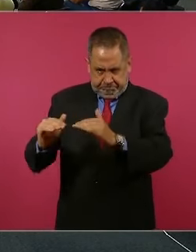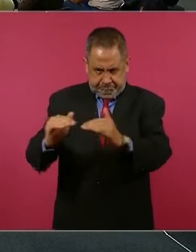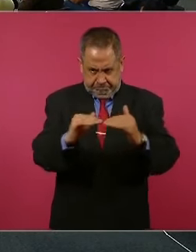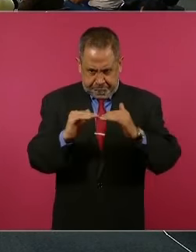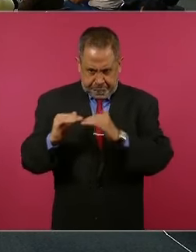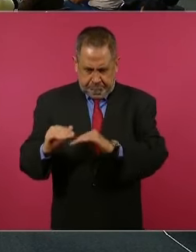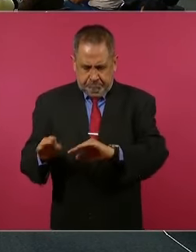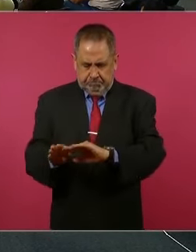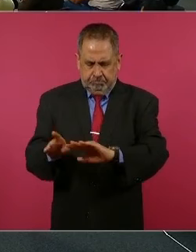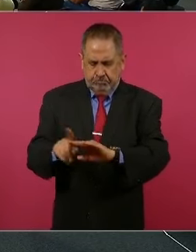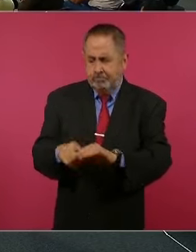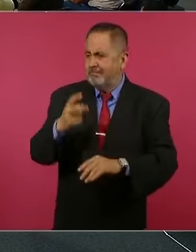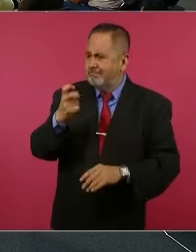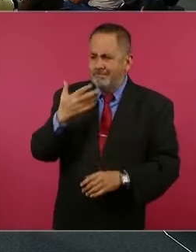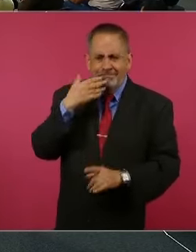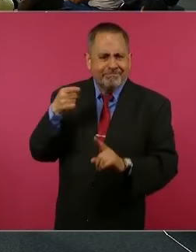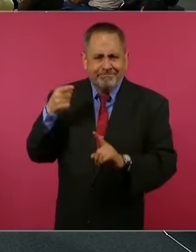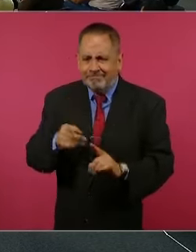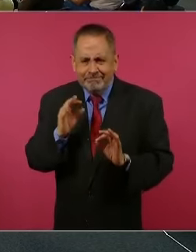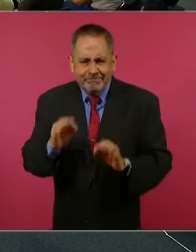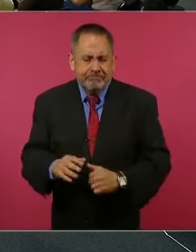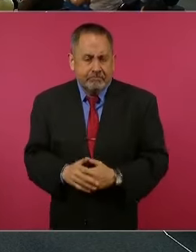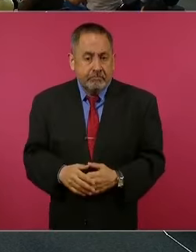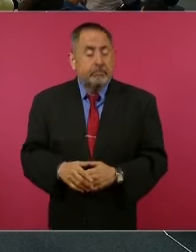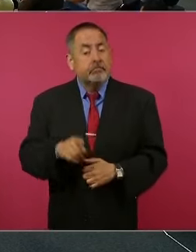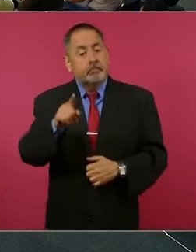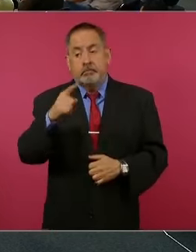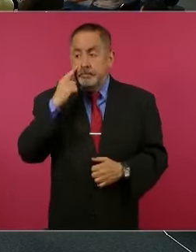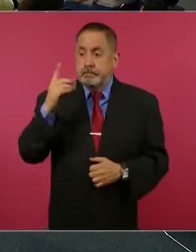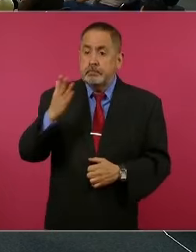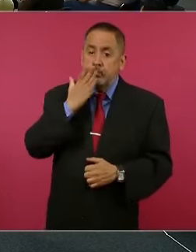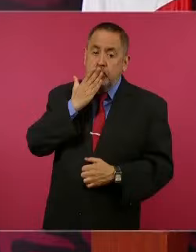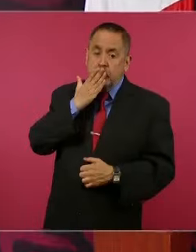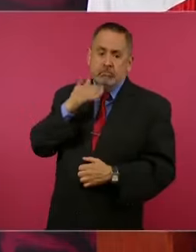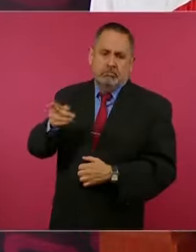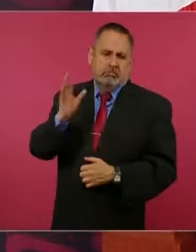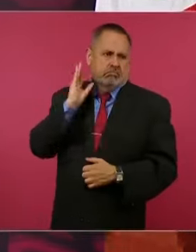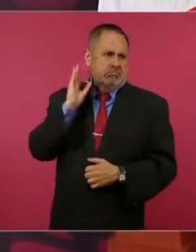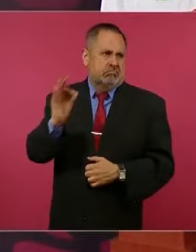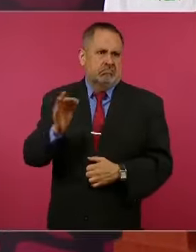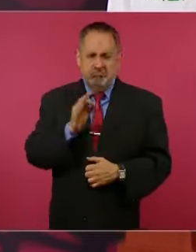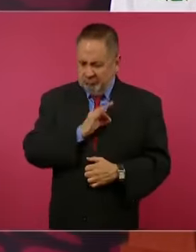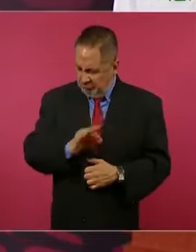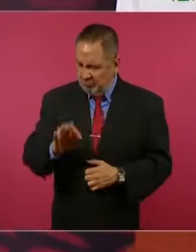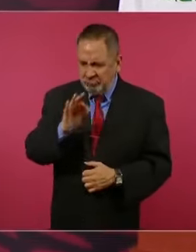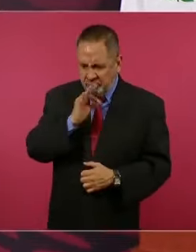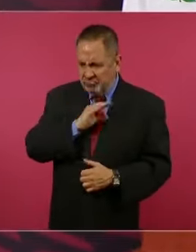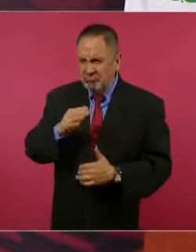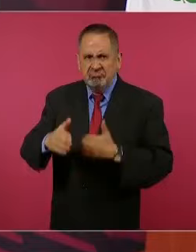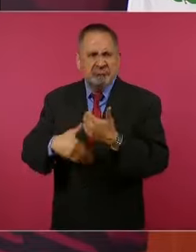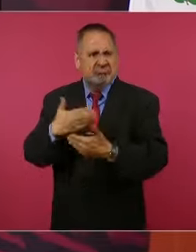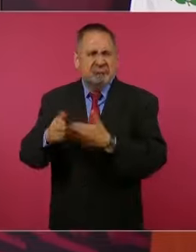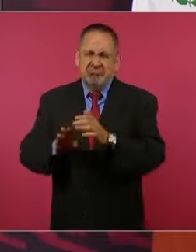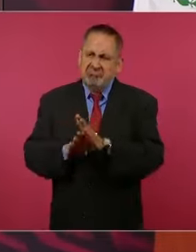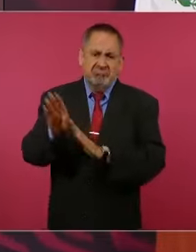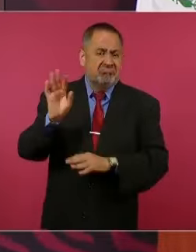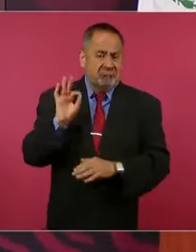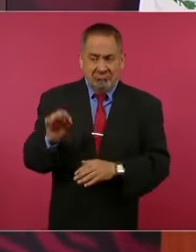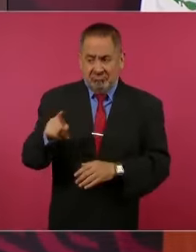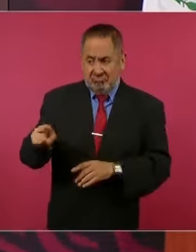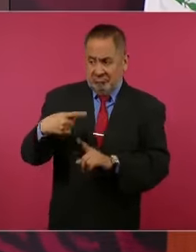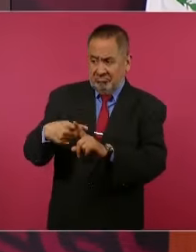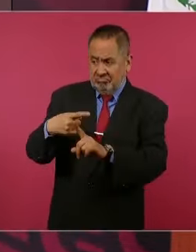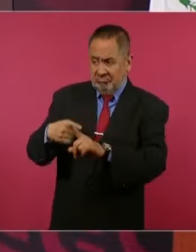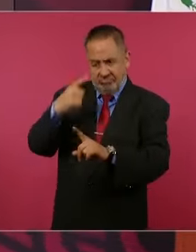logrado y Sonora tiene muchas posibilidades para